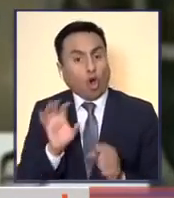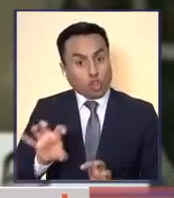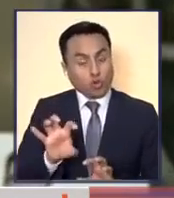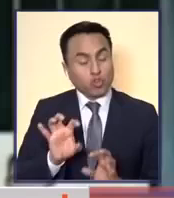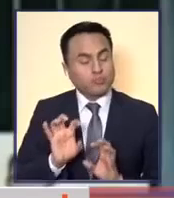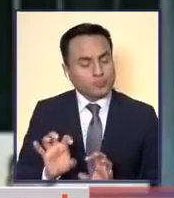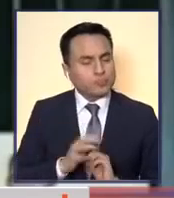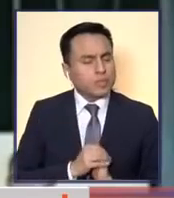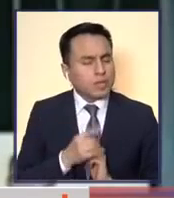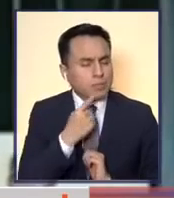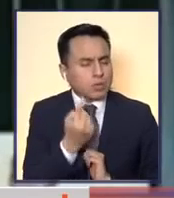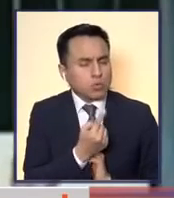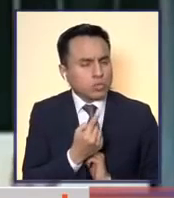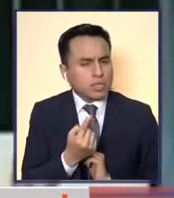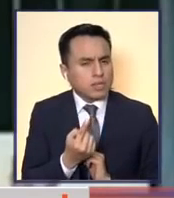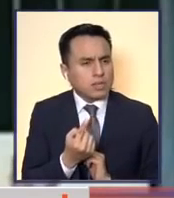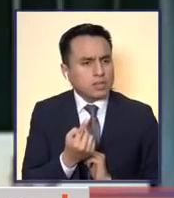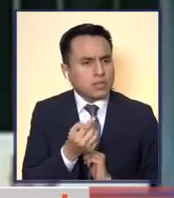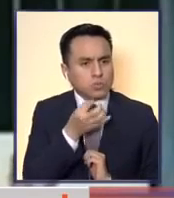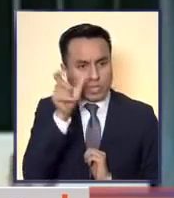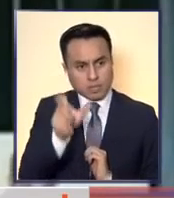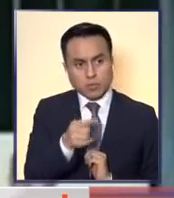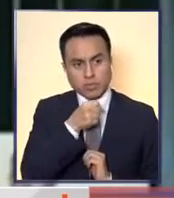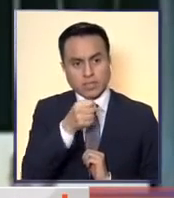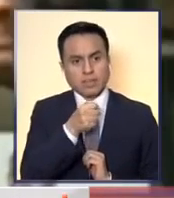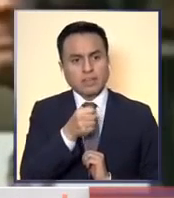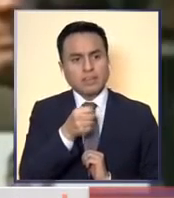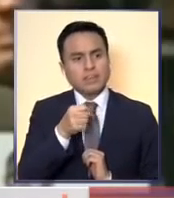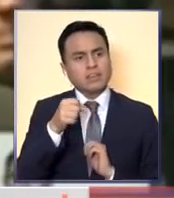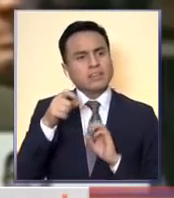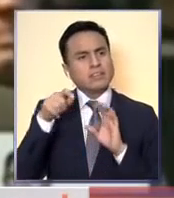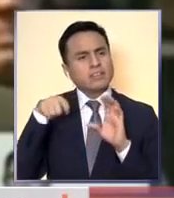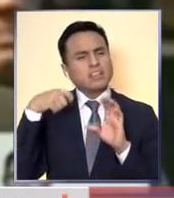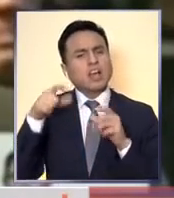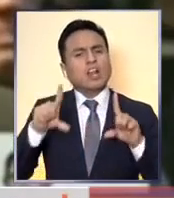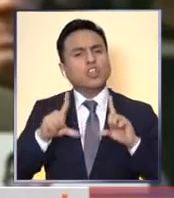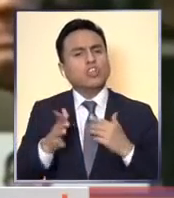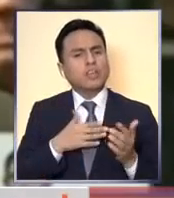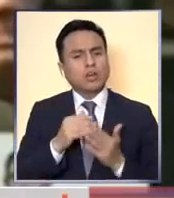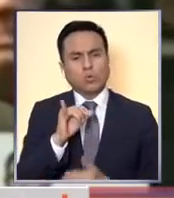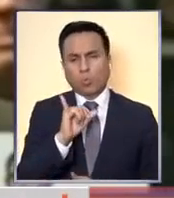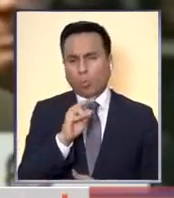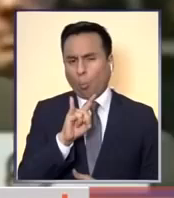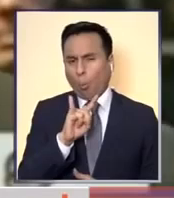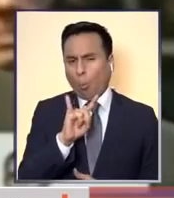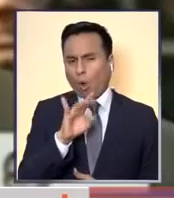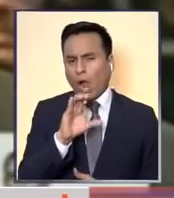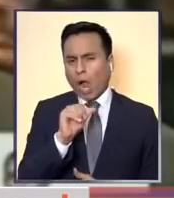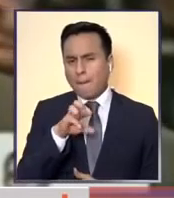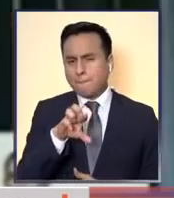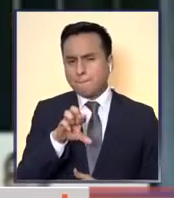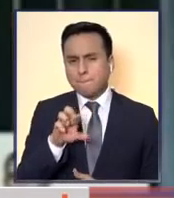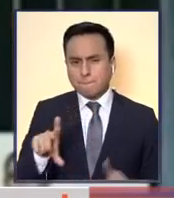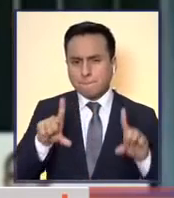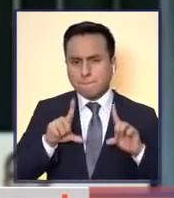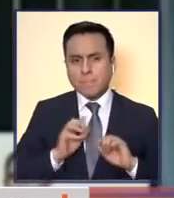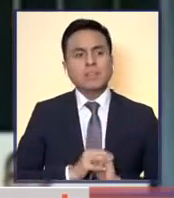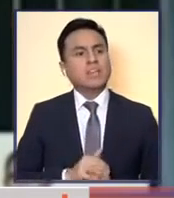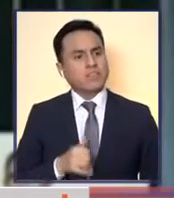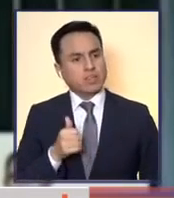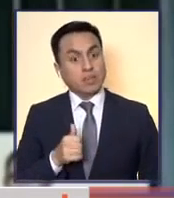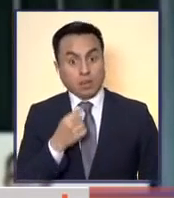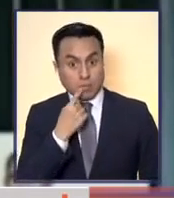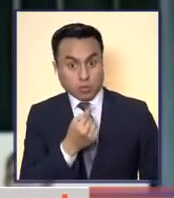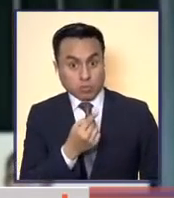para esta rueda de prensa, ¿verdad? Bueno, ¿eres periodista? Sí. ¿Te graduaste a dónde? En la UCAP. En la UCAP. ¿Está bien? No, le